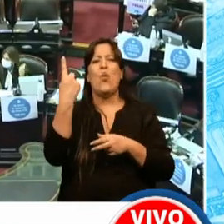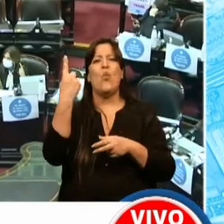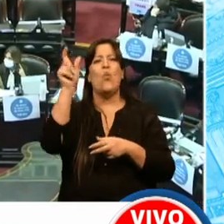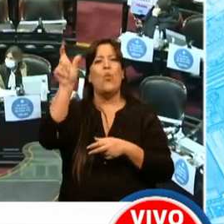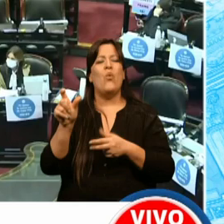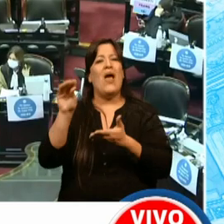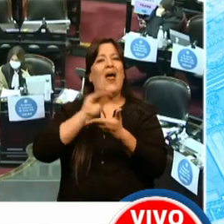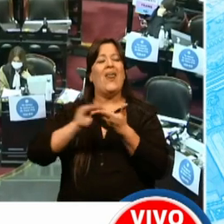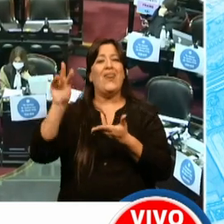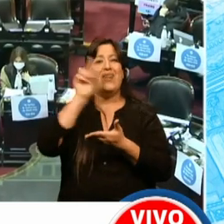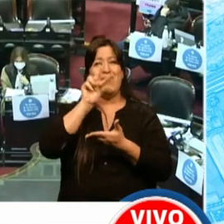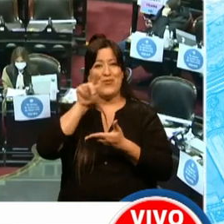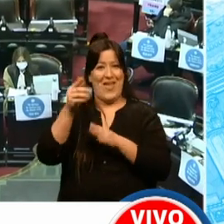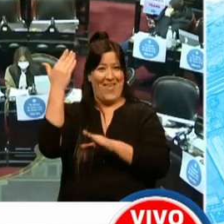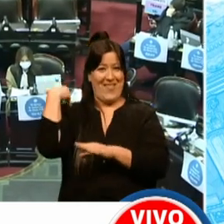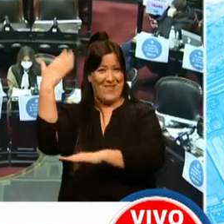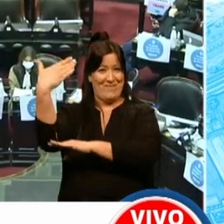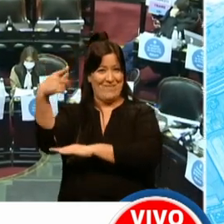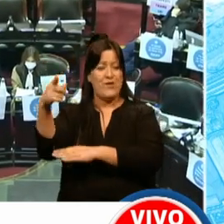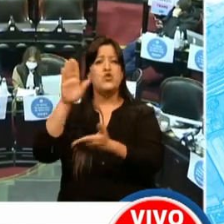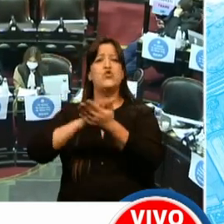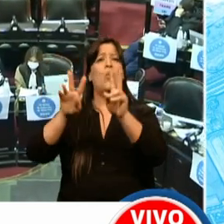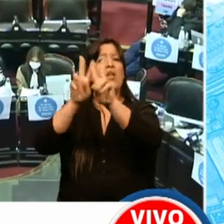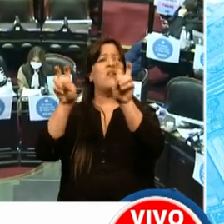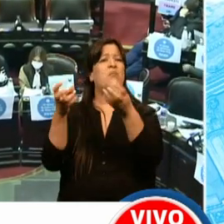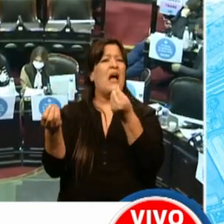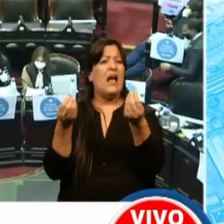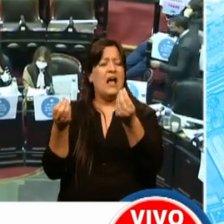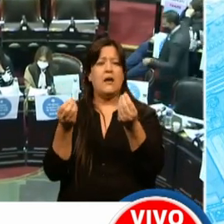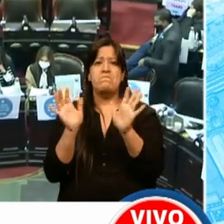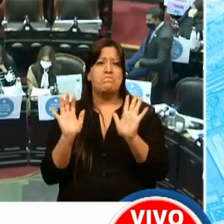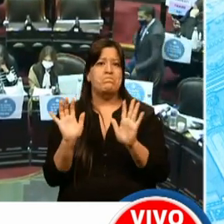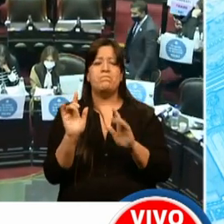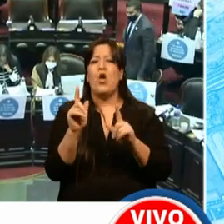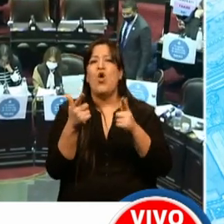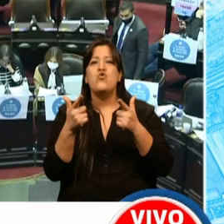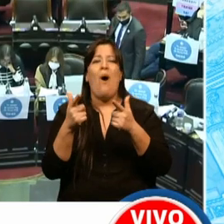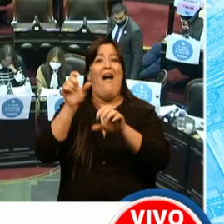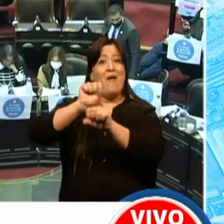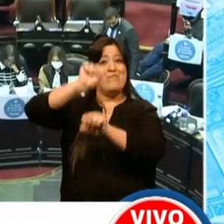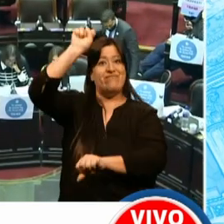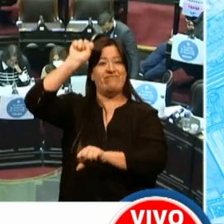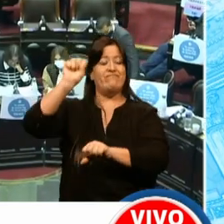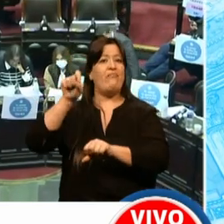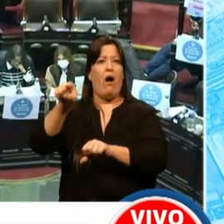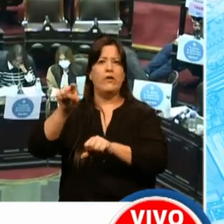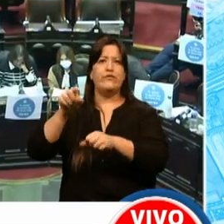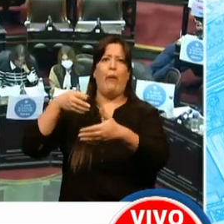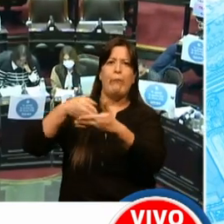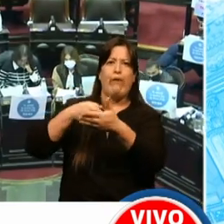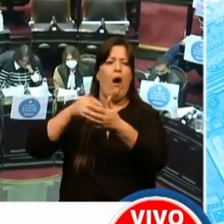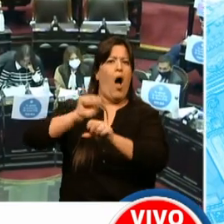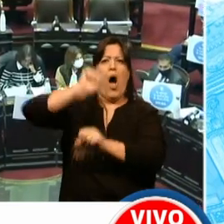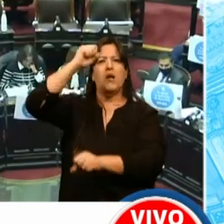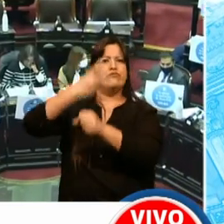diputada preopinante el tema de no tener la terminalidad de estudio que esto no sea un limitante